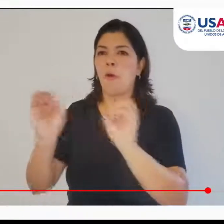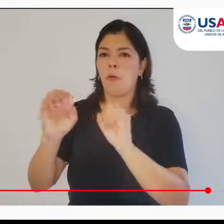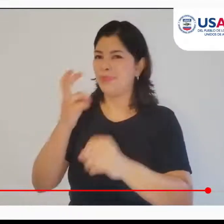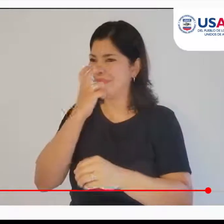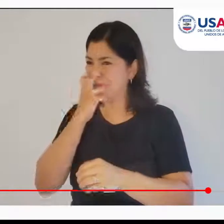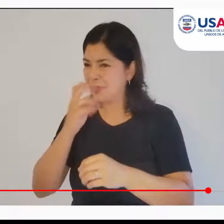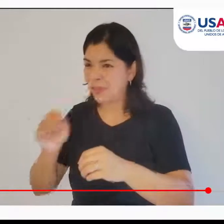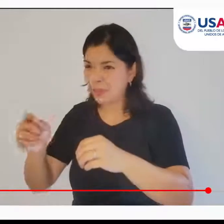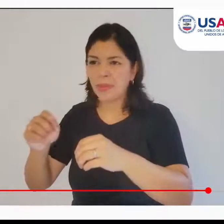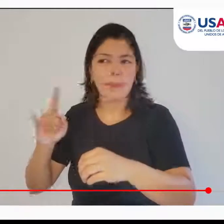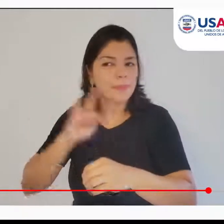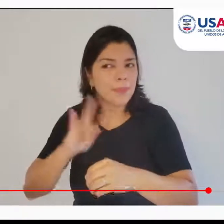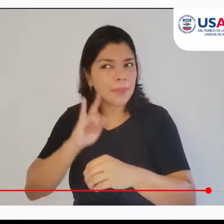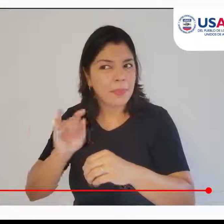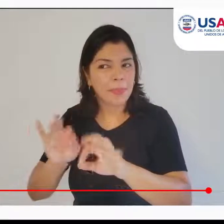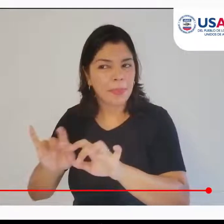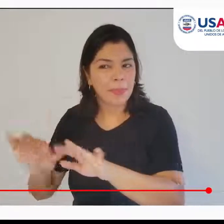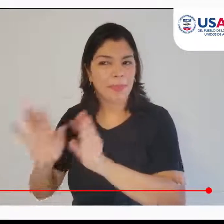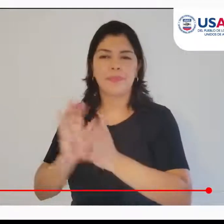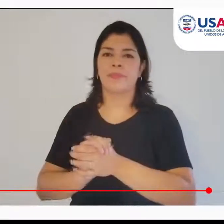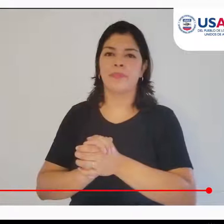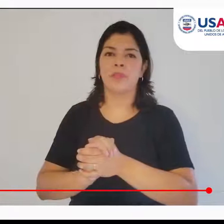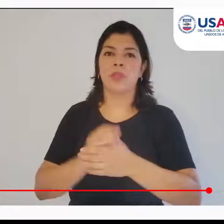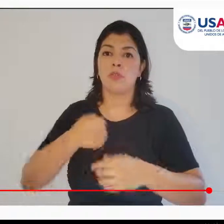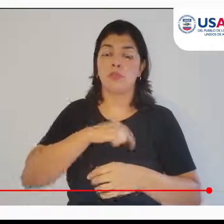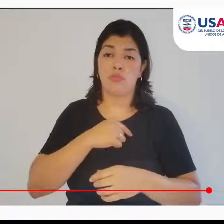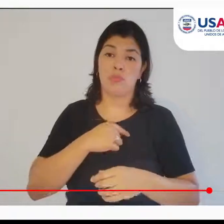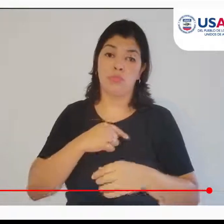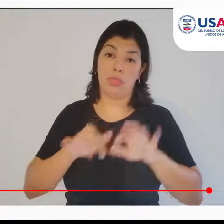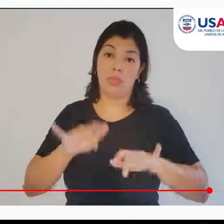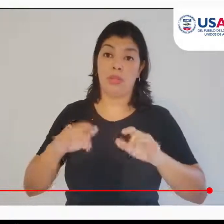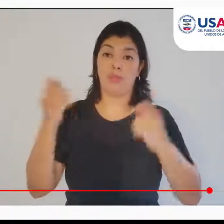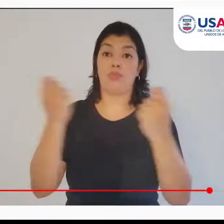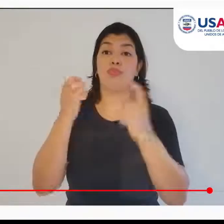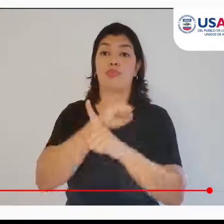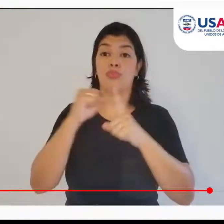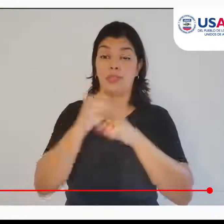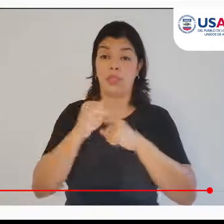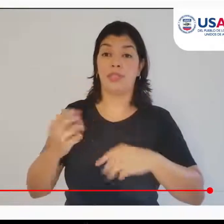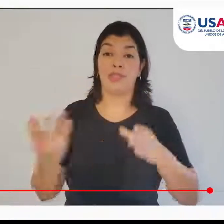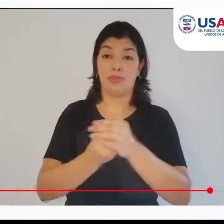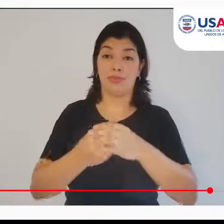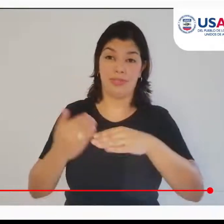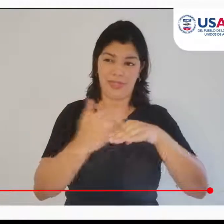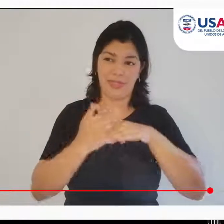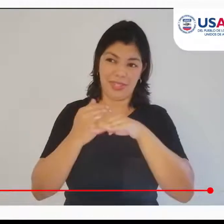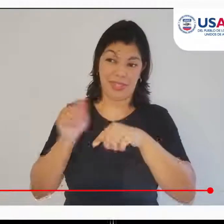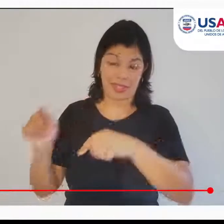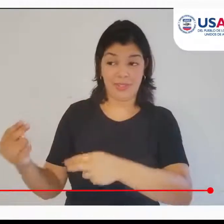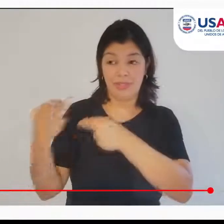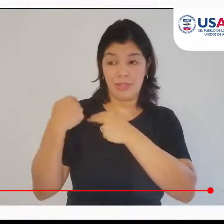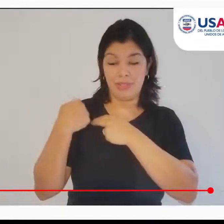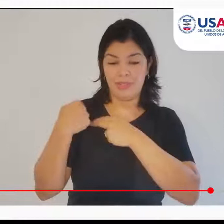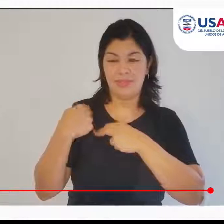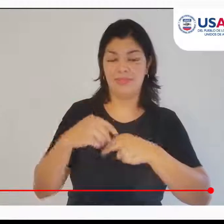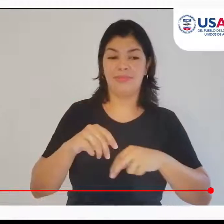Social, Inclusión y Equidad, que es la secretaría que tiene en cabeza o que tiene como responsable cumplir